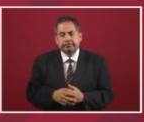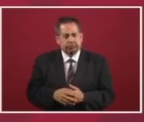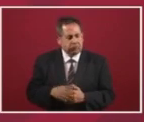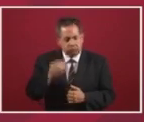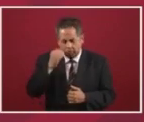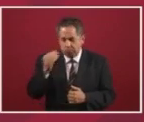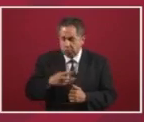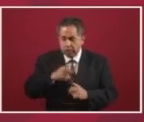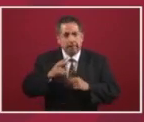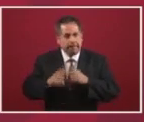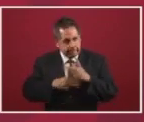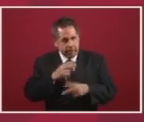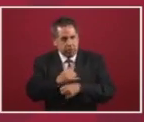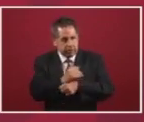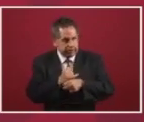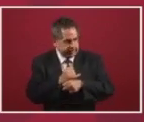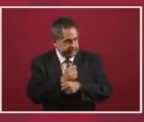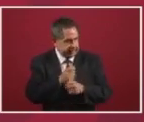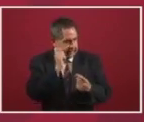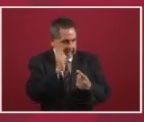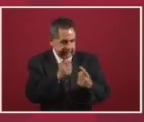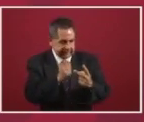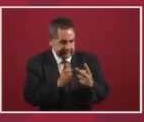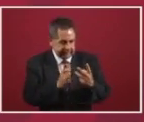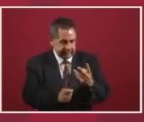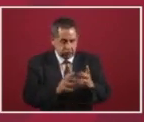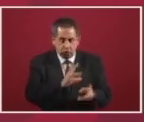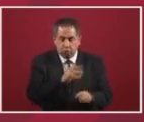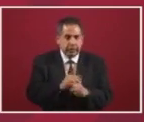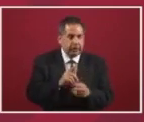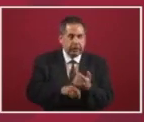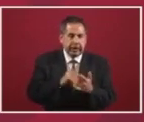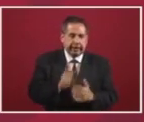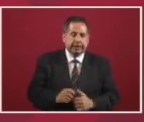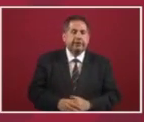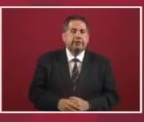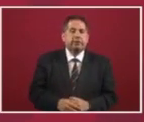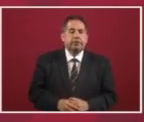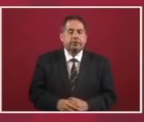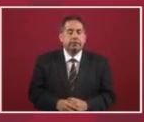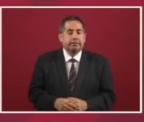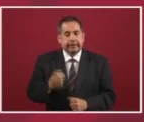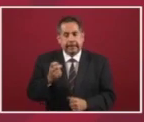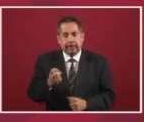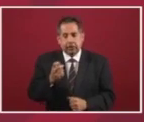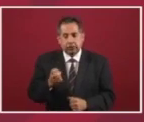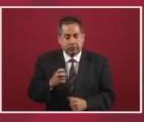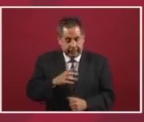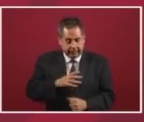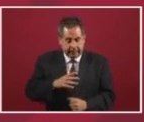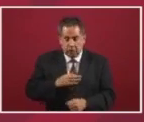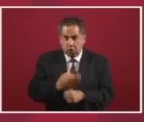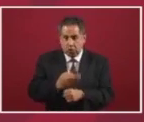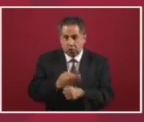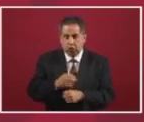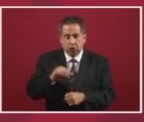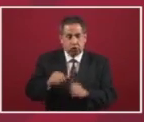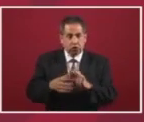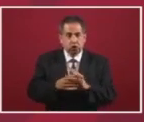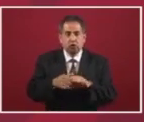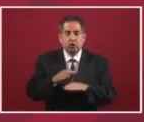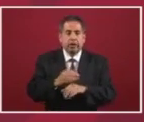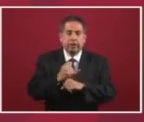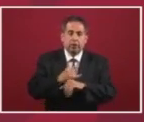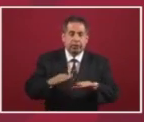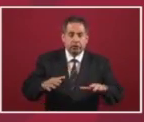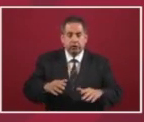las investigaciones correspondientes. Eso es lo que tenemos para hoy en cuanto a